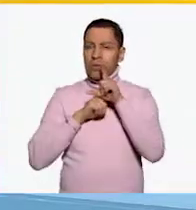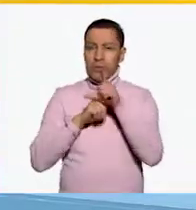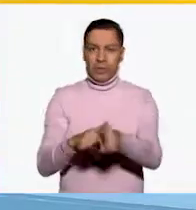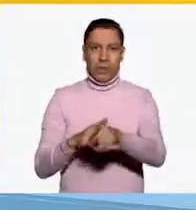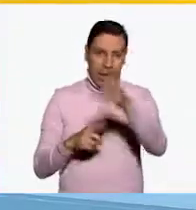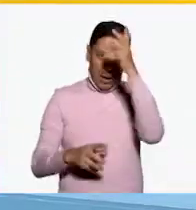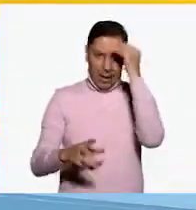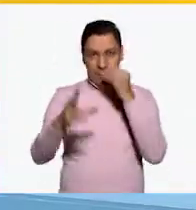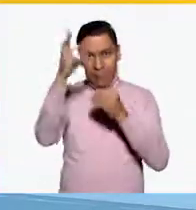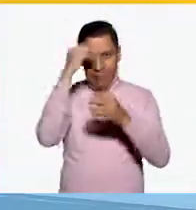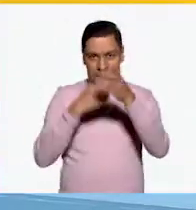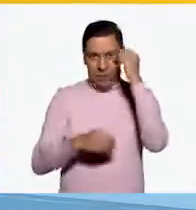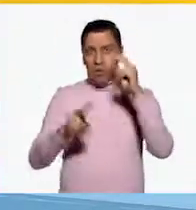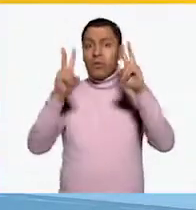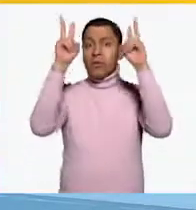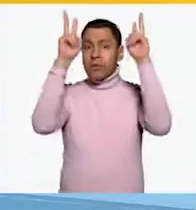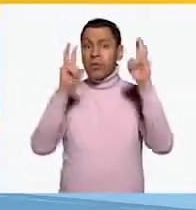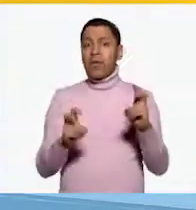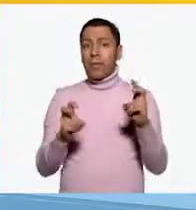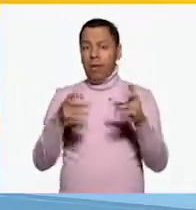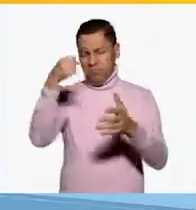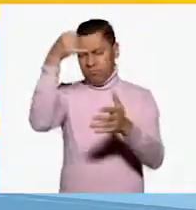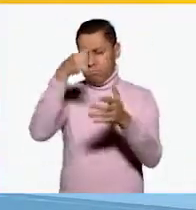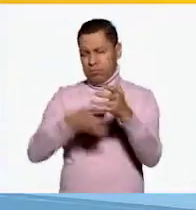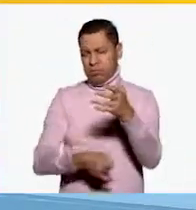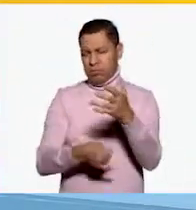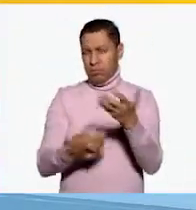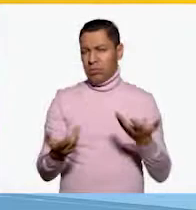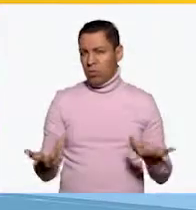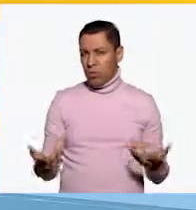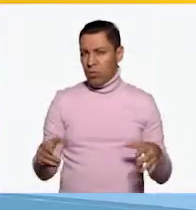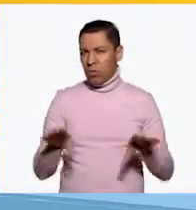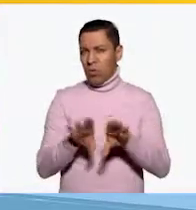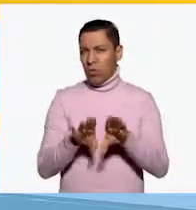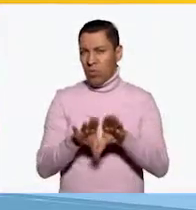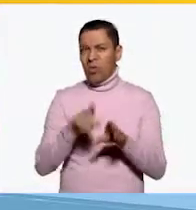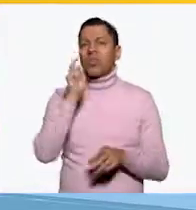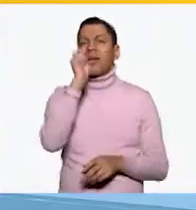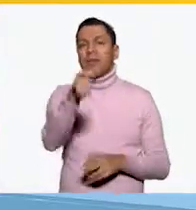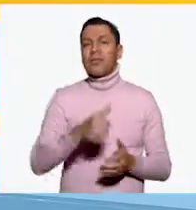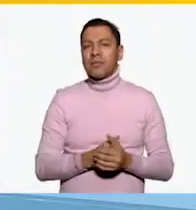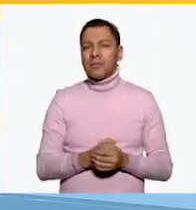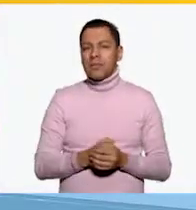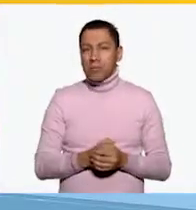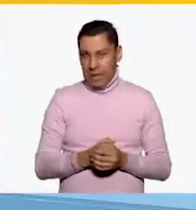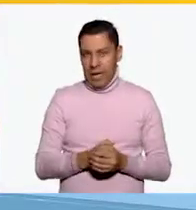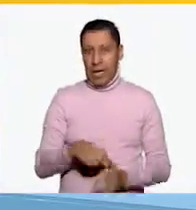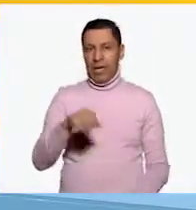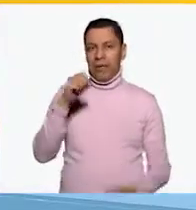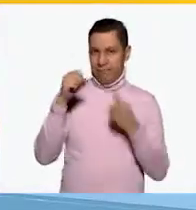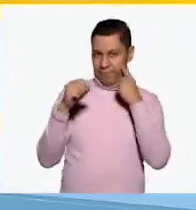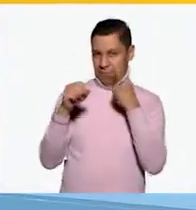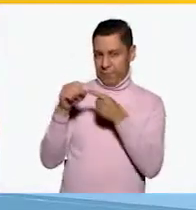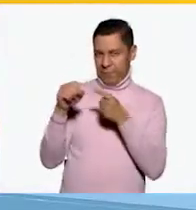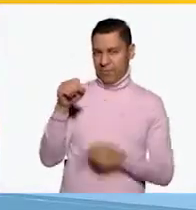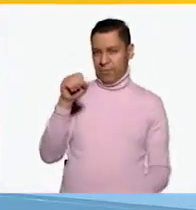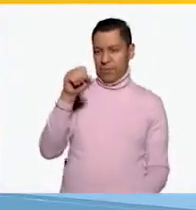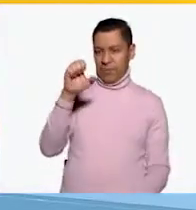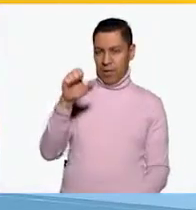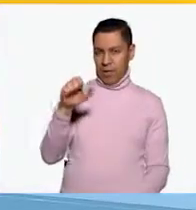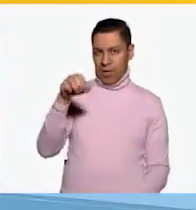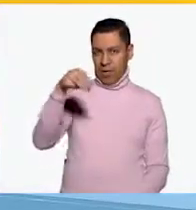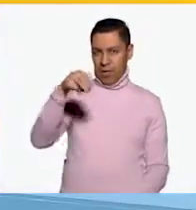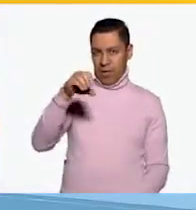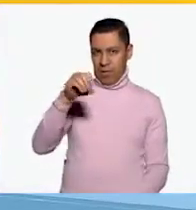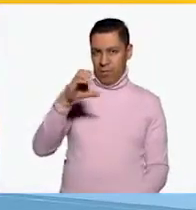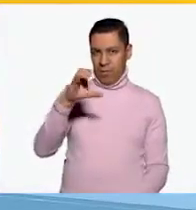abordando continuamente con más profundidad a lo largo del curso. ¿Qué es? Pues son las emociones.